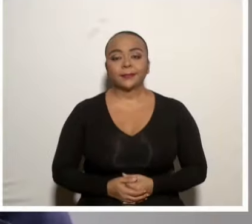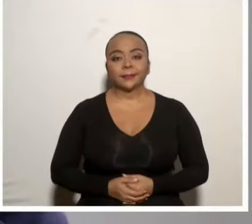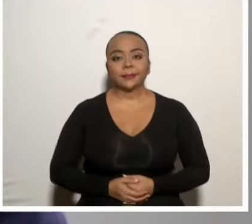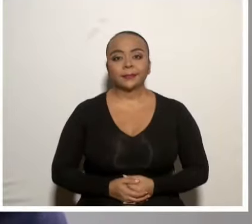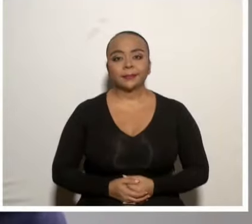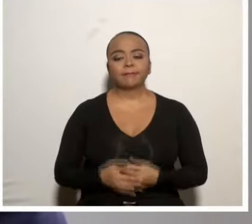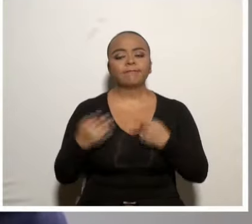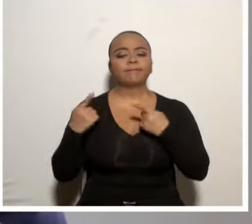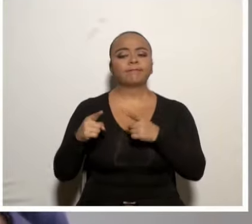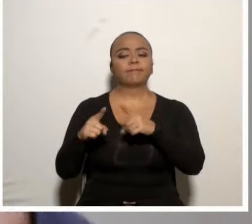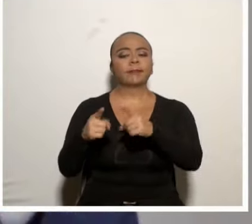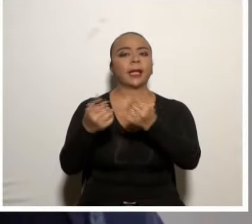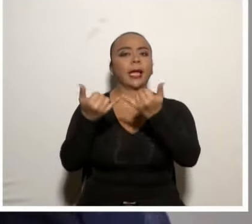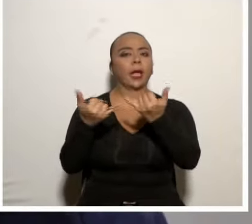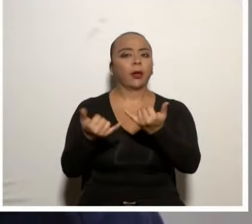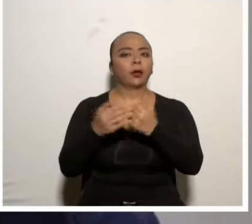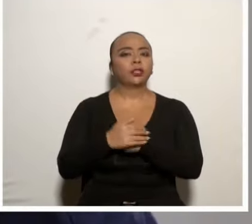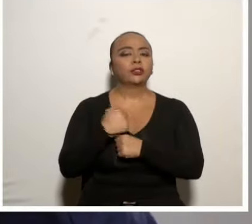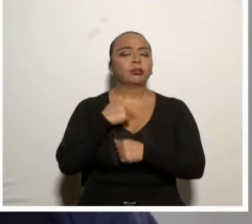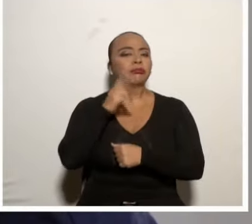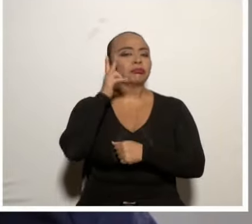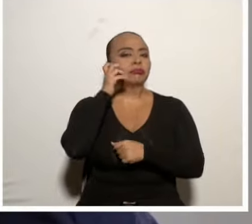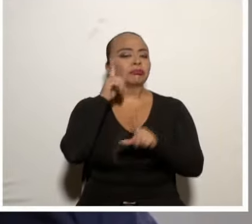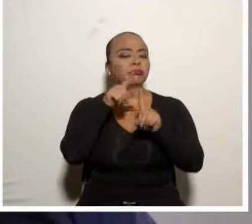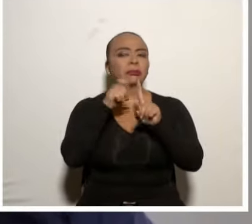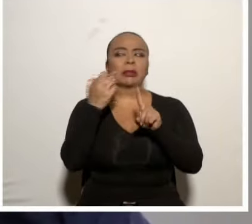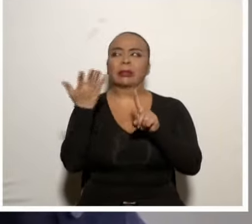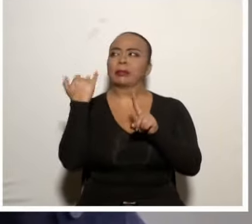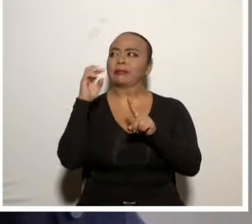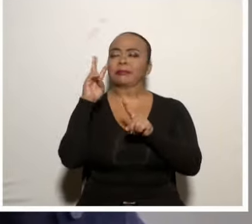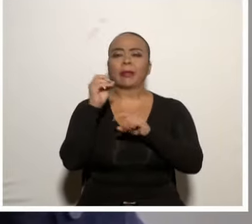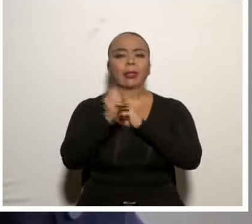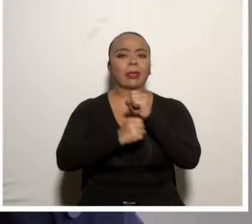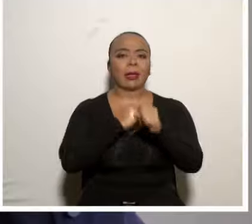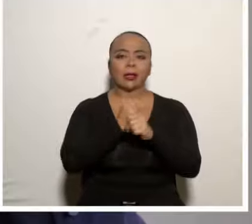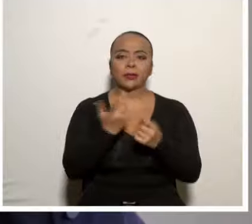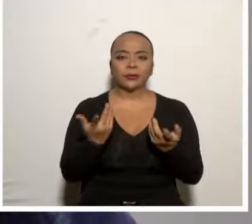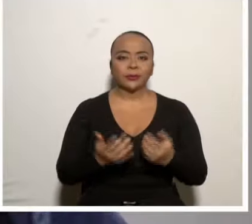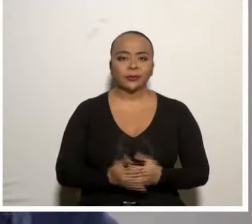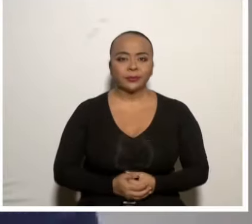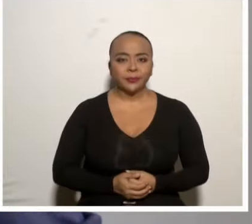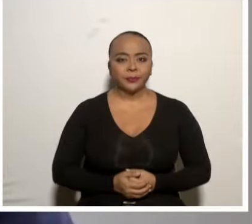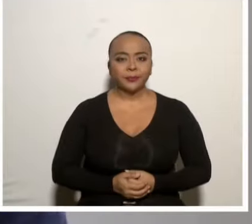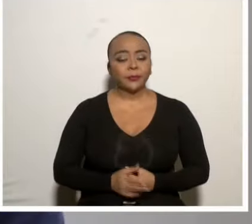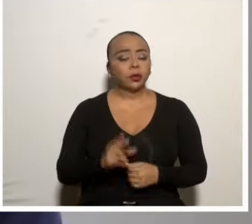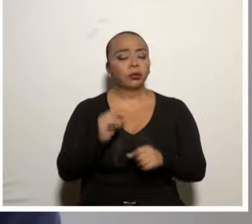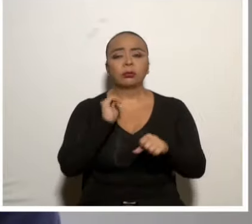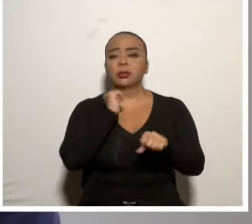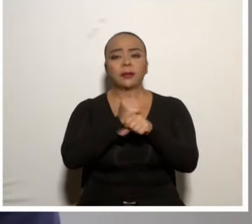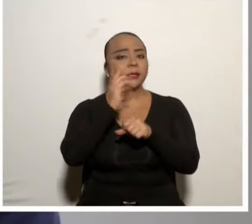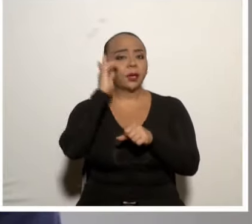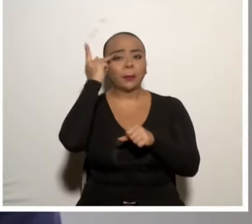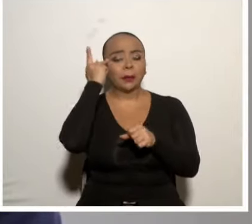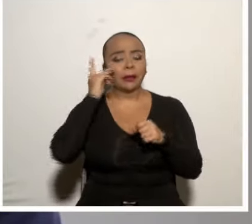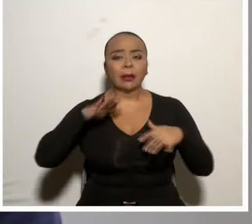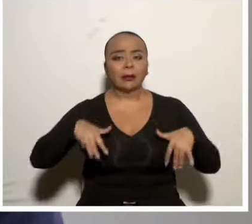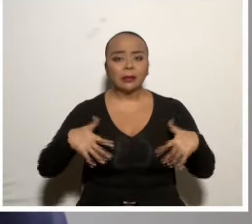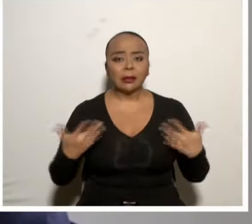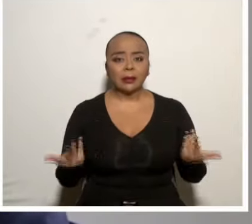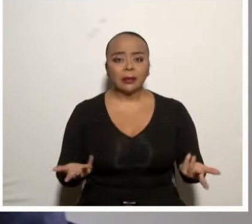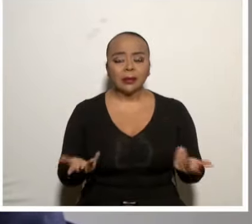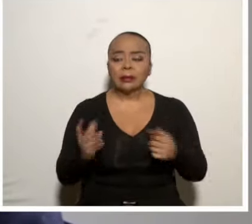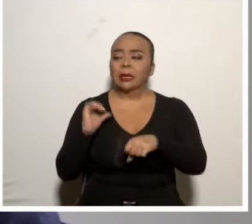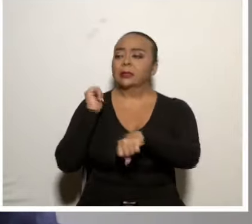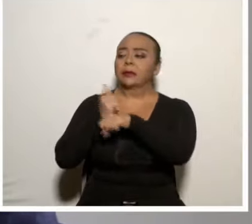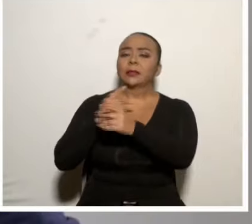Lo que está sucediendo ahora lo venía yo escuchando desde hace 20 años atrás. Y no se establecieron políticas. O sea, se